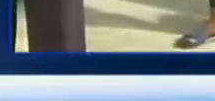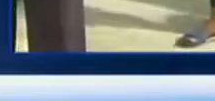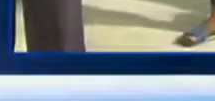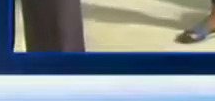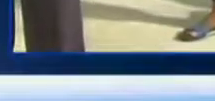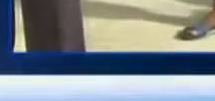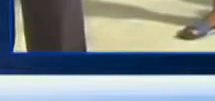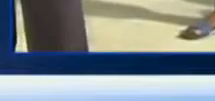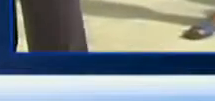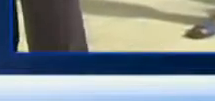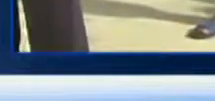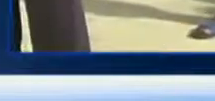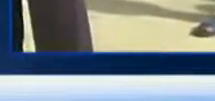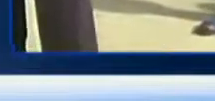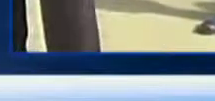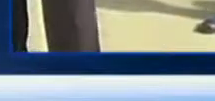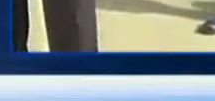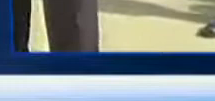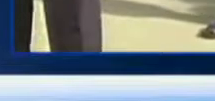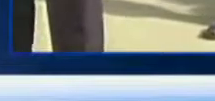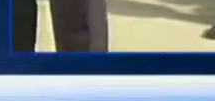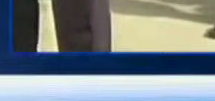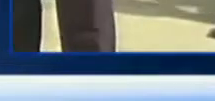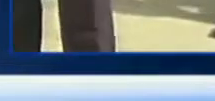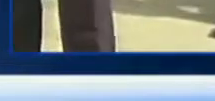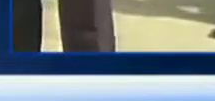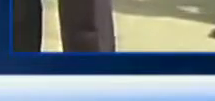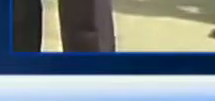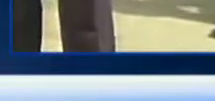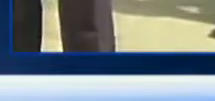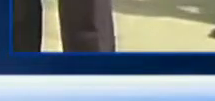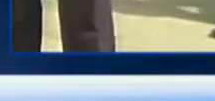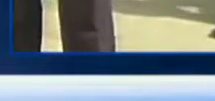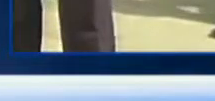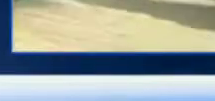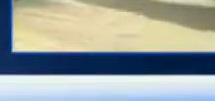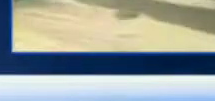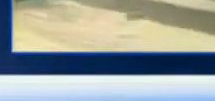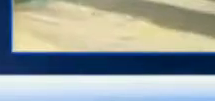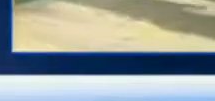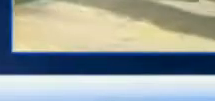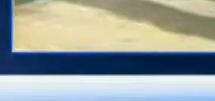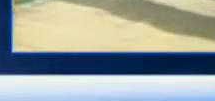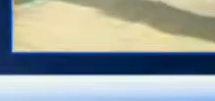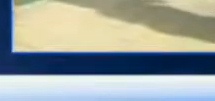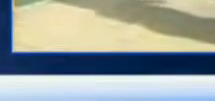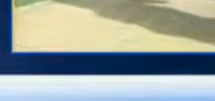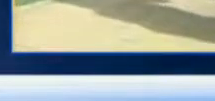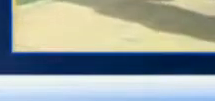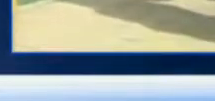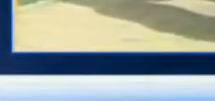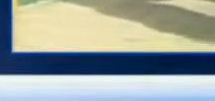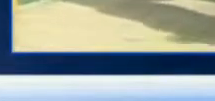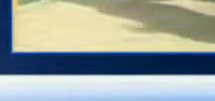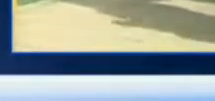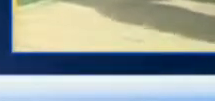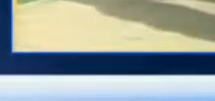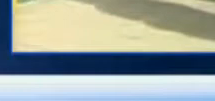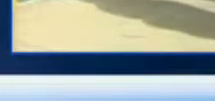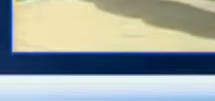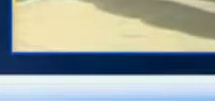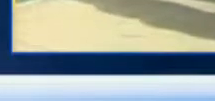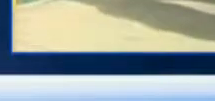Tuxiola, gracias por toda esa información y felicitaciones a ese barrio que definitivamente son merecedores de